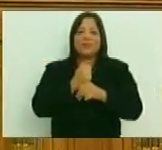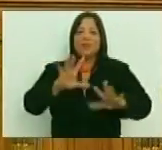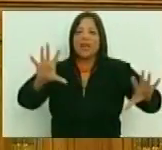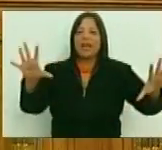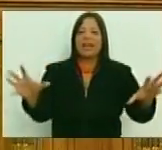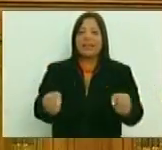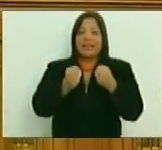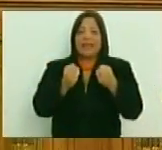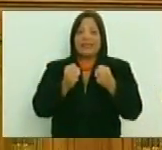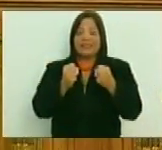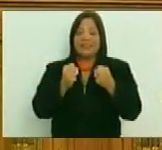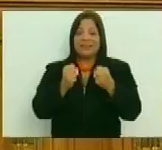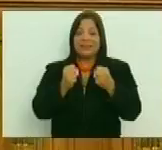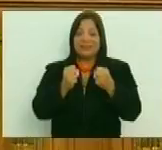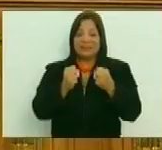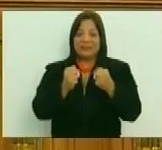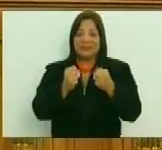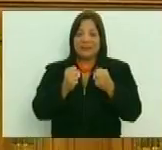rescate,